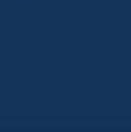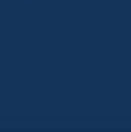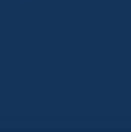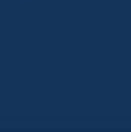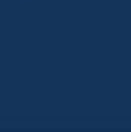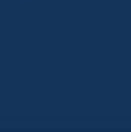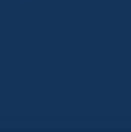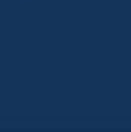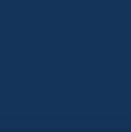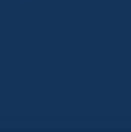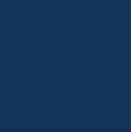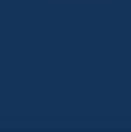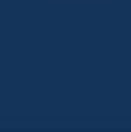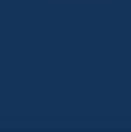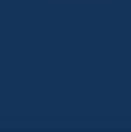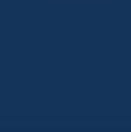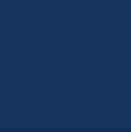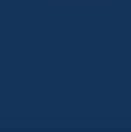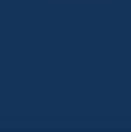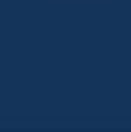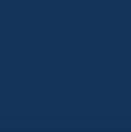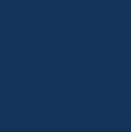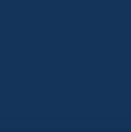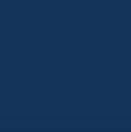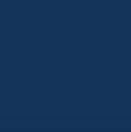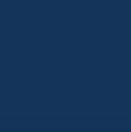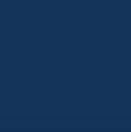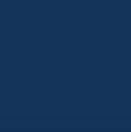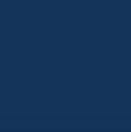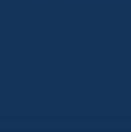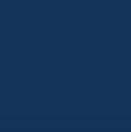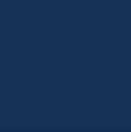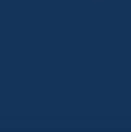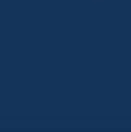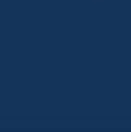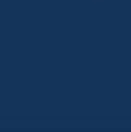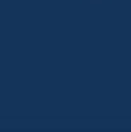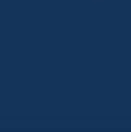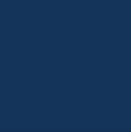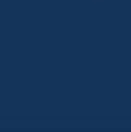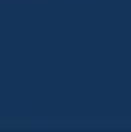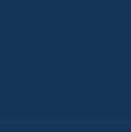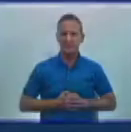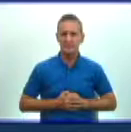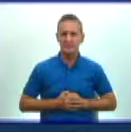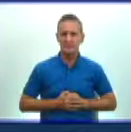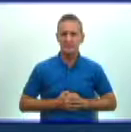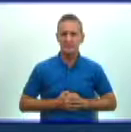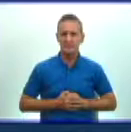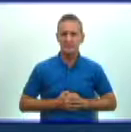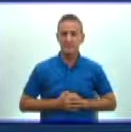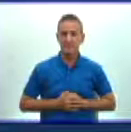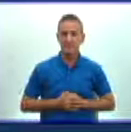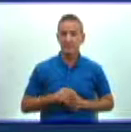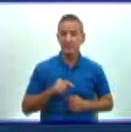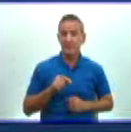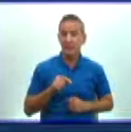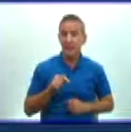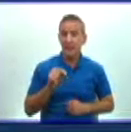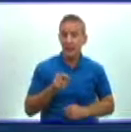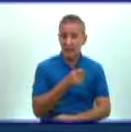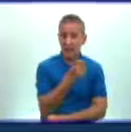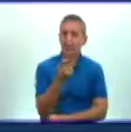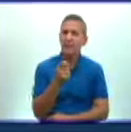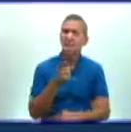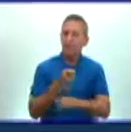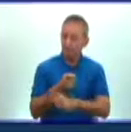utilizamos además, el buen maestro es un surtidor de virtudes. Él tiene como premisa enseñar